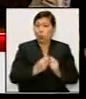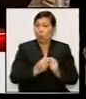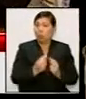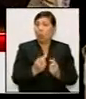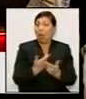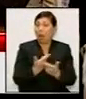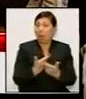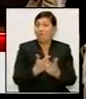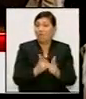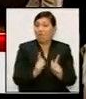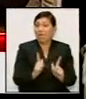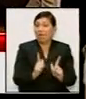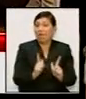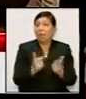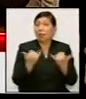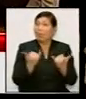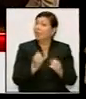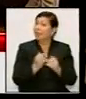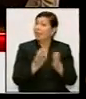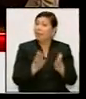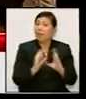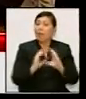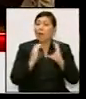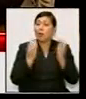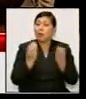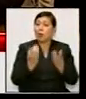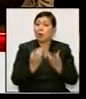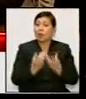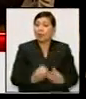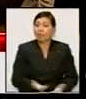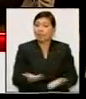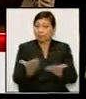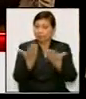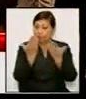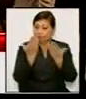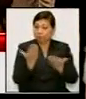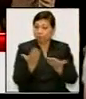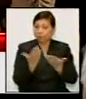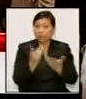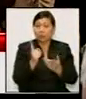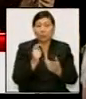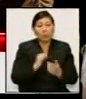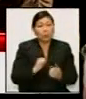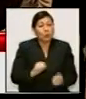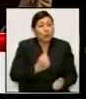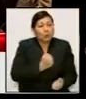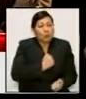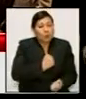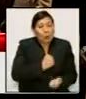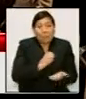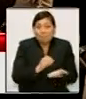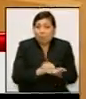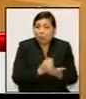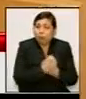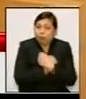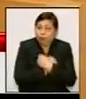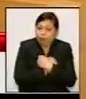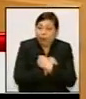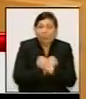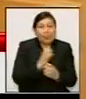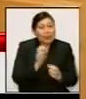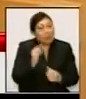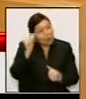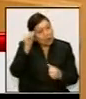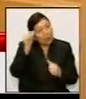liberal en este día que el Congreso recibe a uno de sus hijos más queridos y que seguramente será